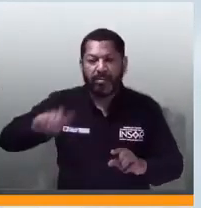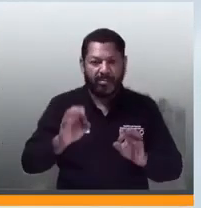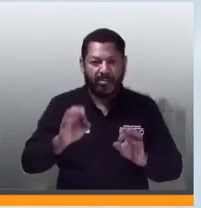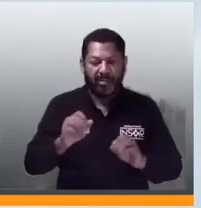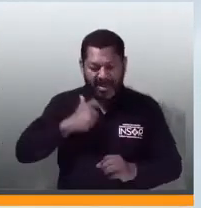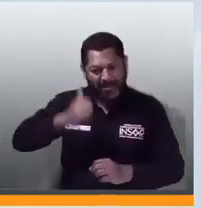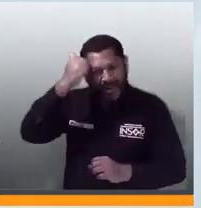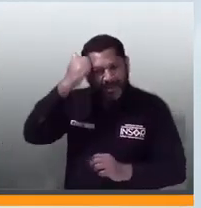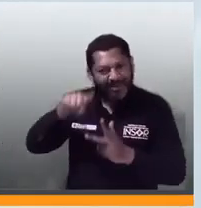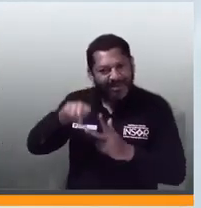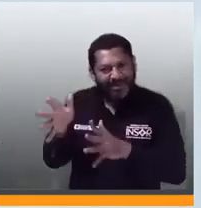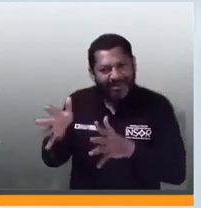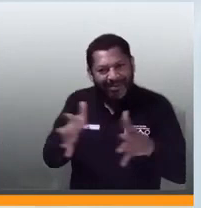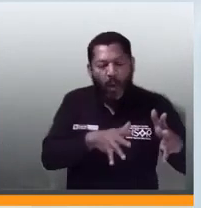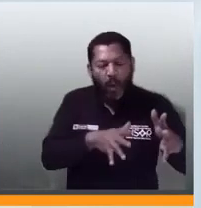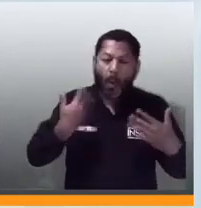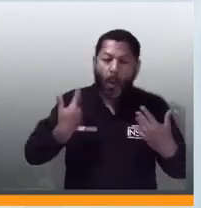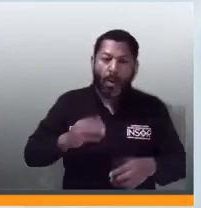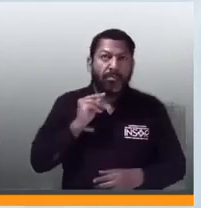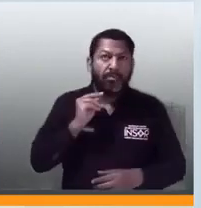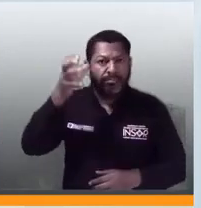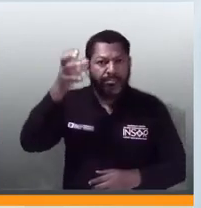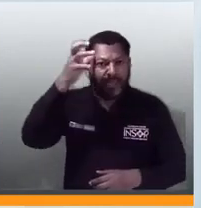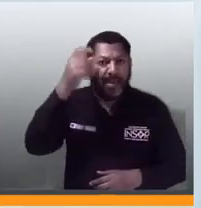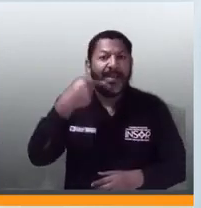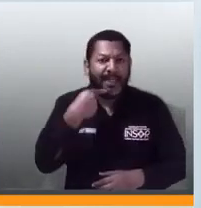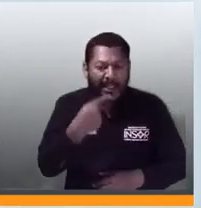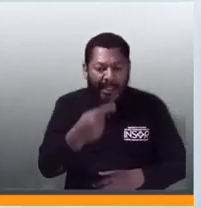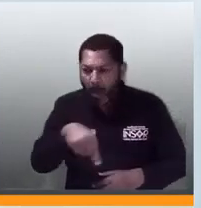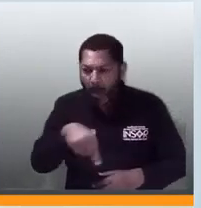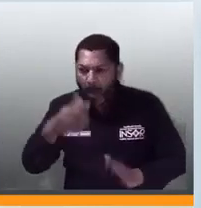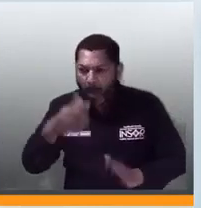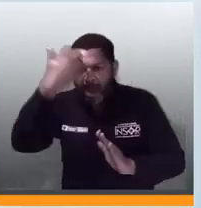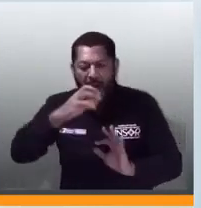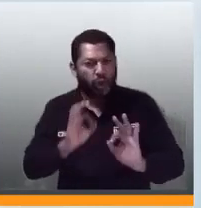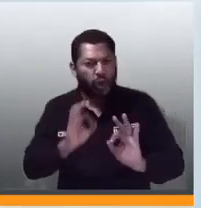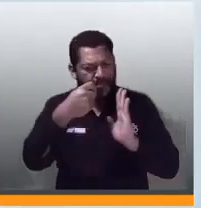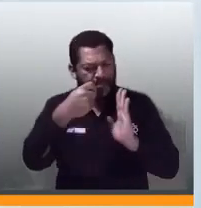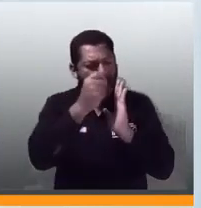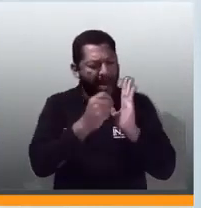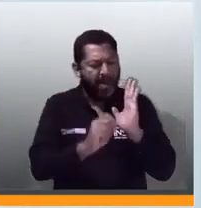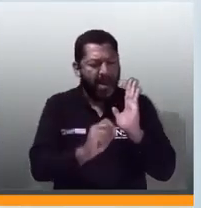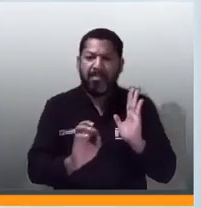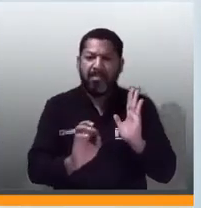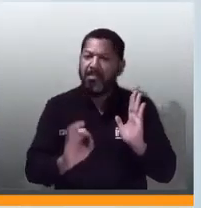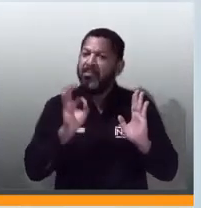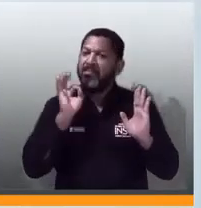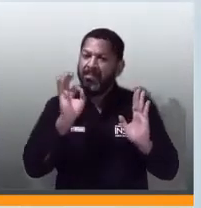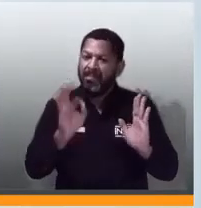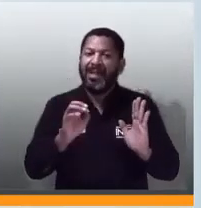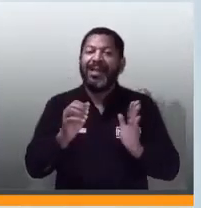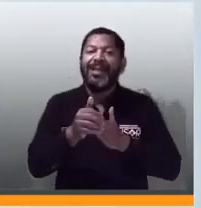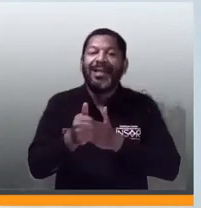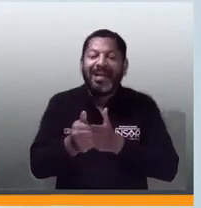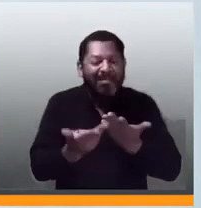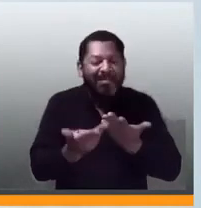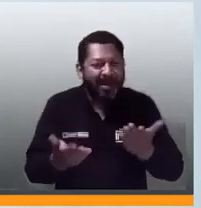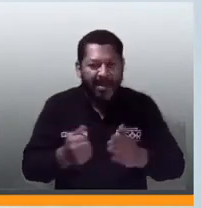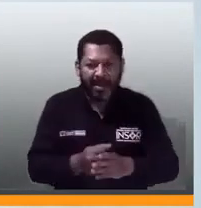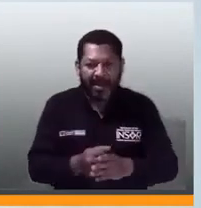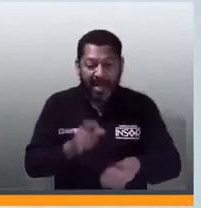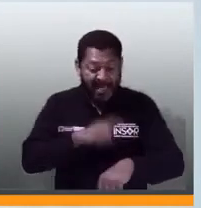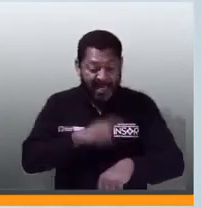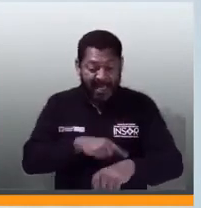expertos los consideraron expertos y bastante conocedores de la temática que abordaron en los talleres, fueron bien orientados, manejo